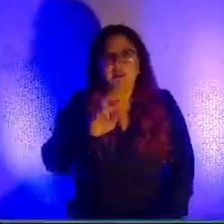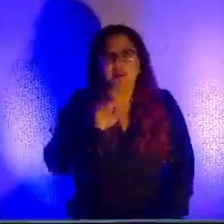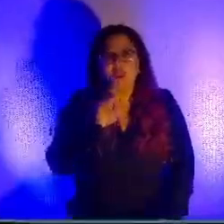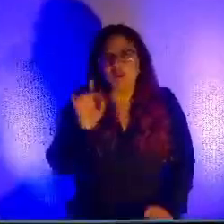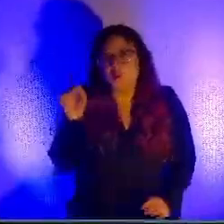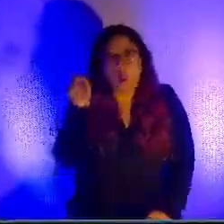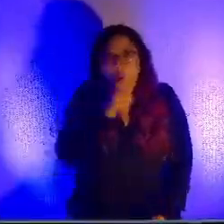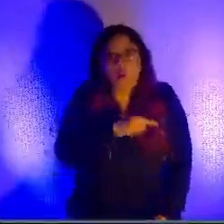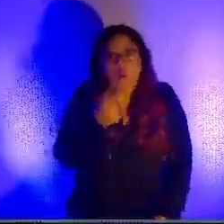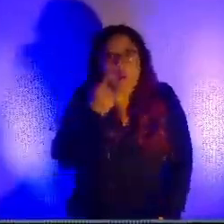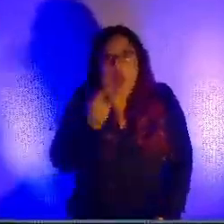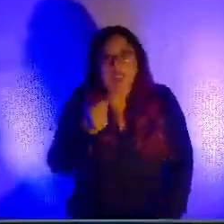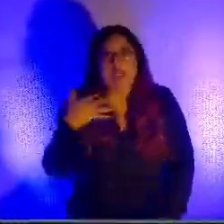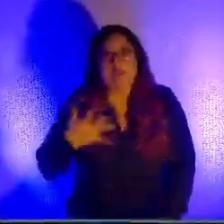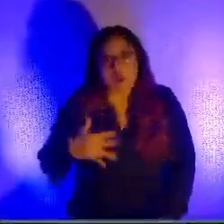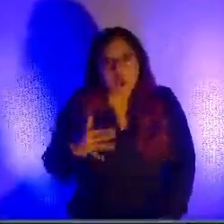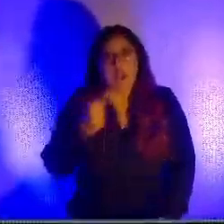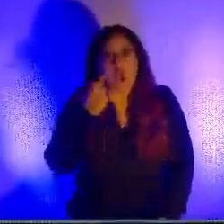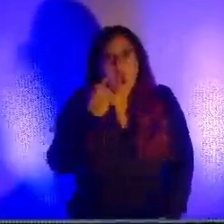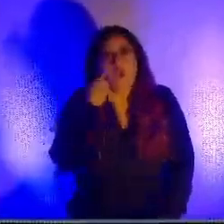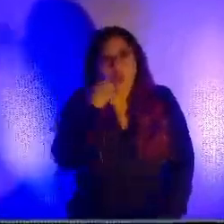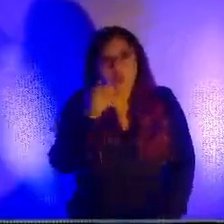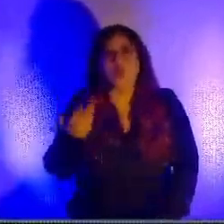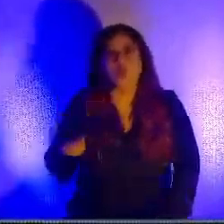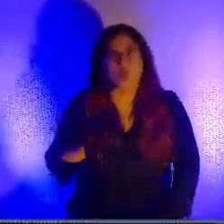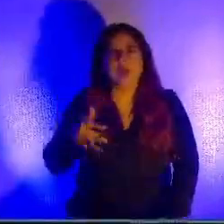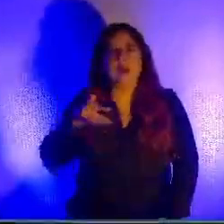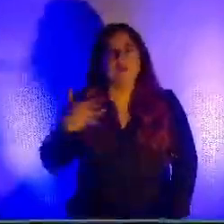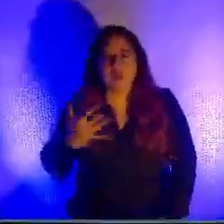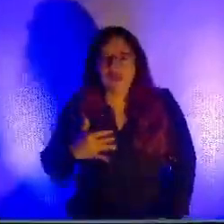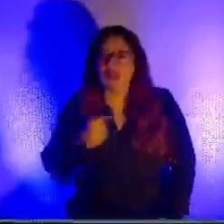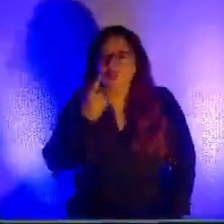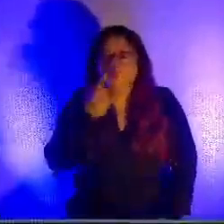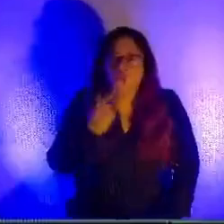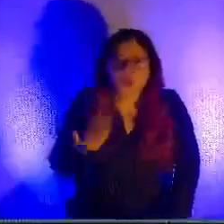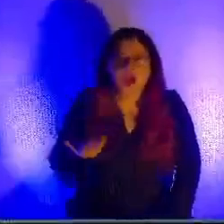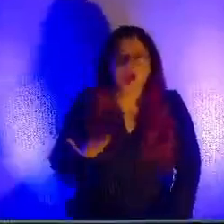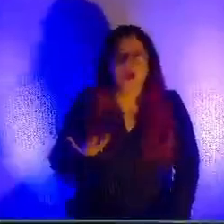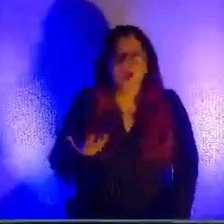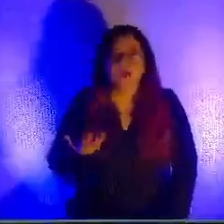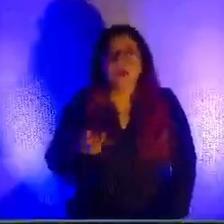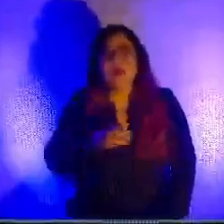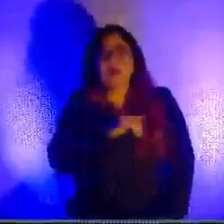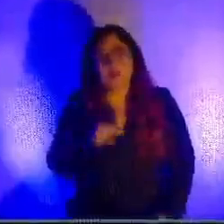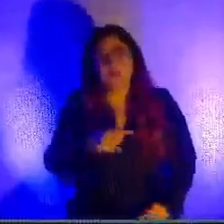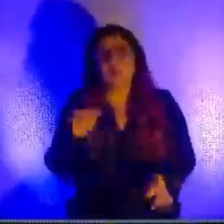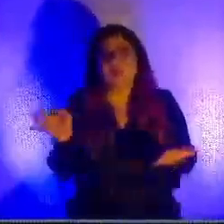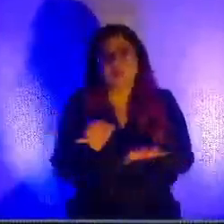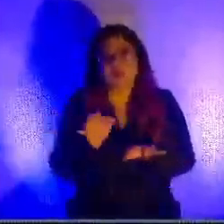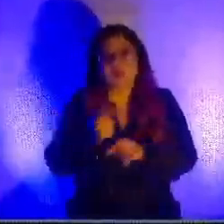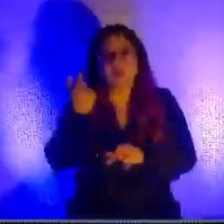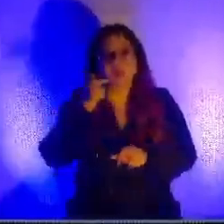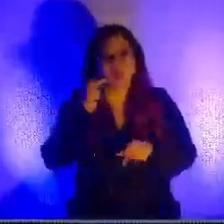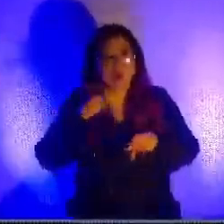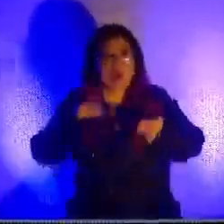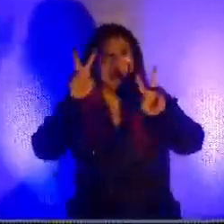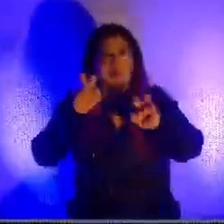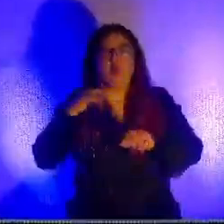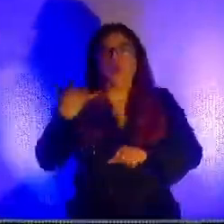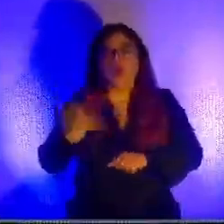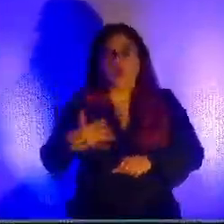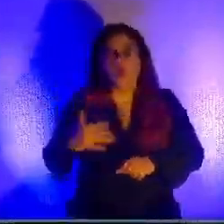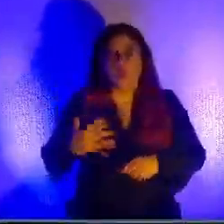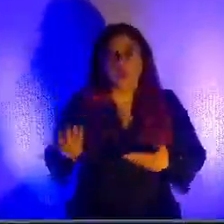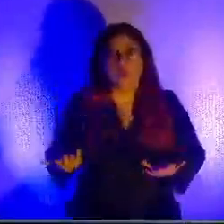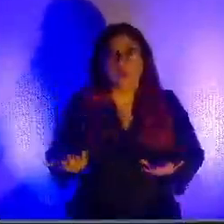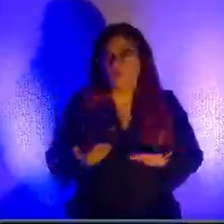no es muy importante que conozcan es muy importante que experimente vamos a hablar más de eso un poquito más adelante pero el impacto es muy grande